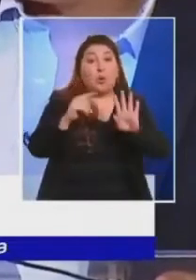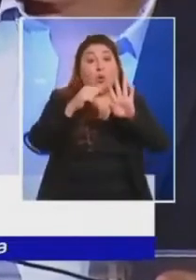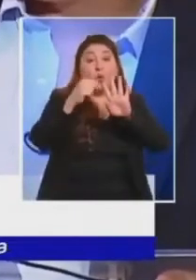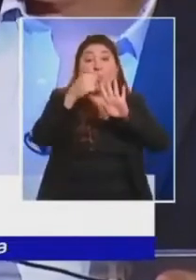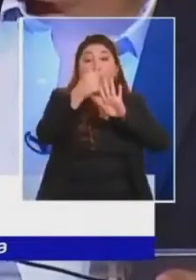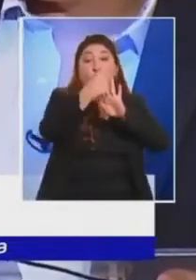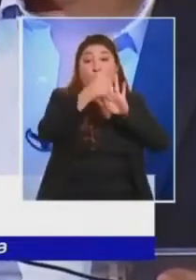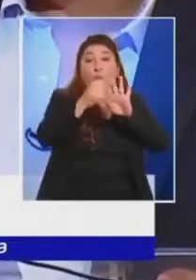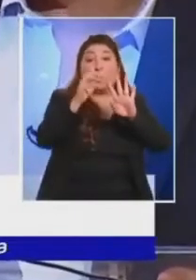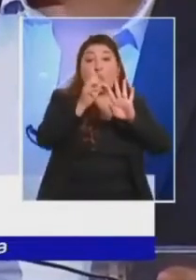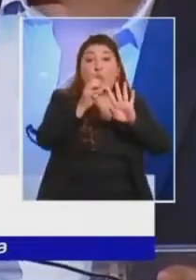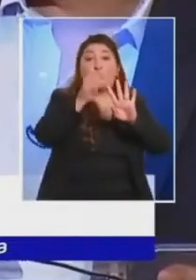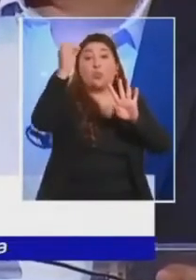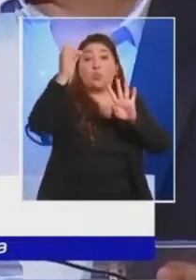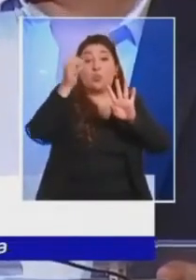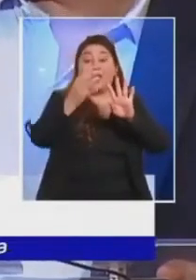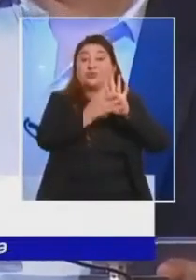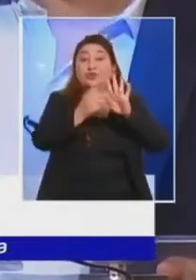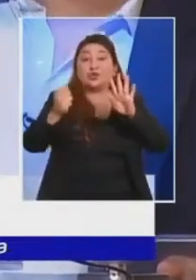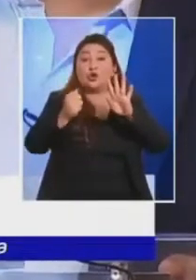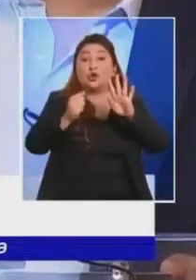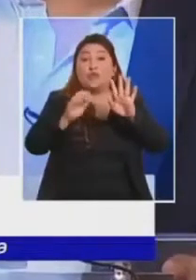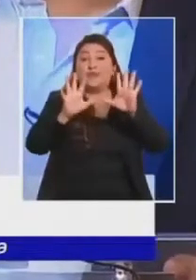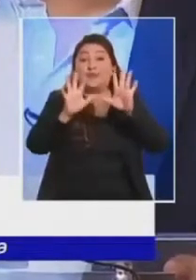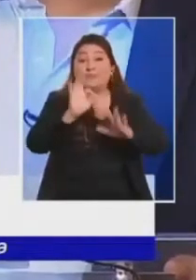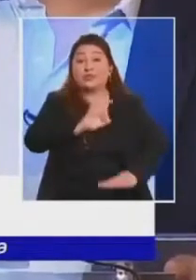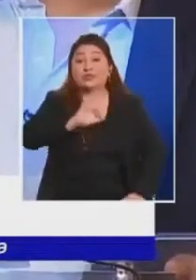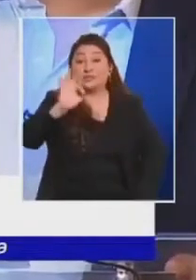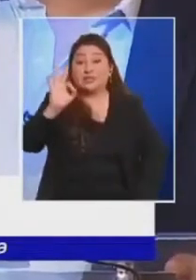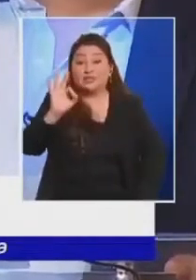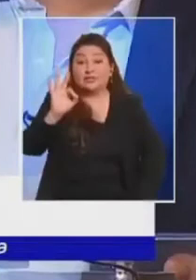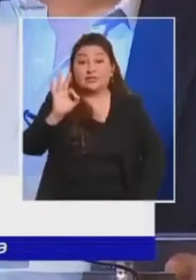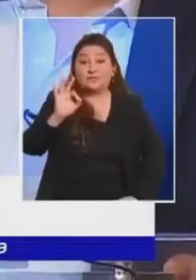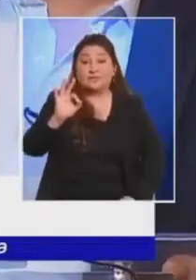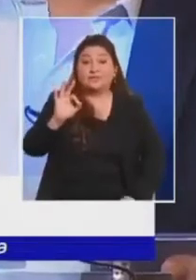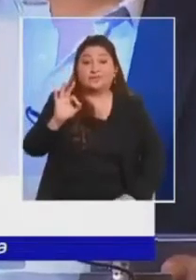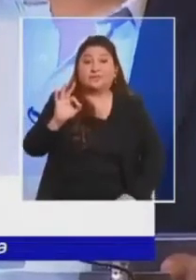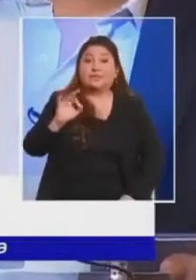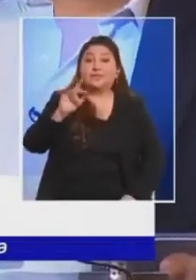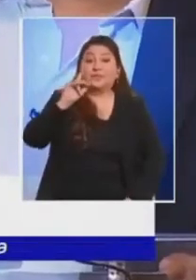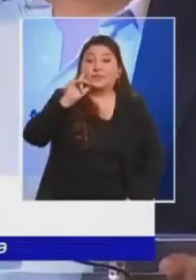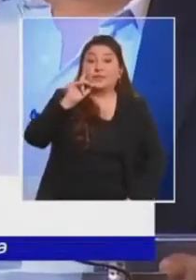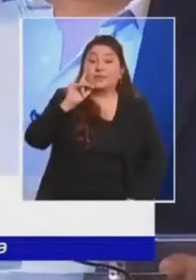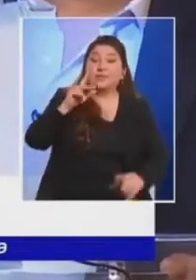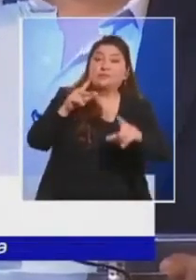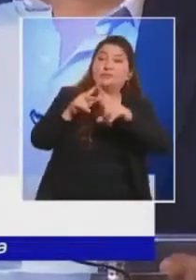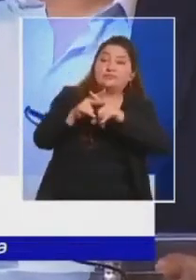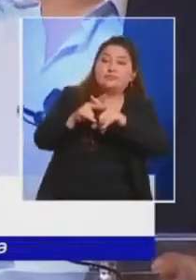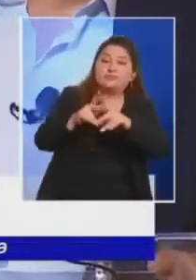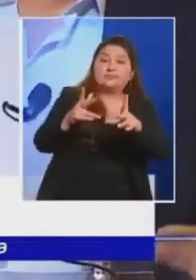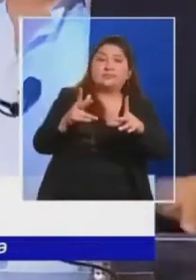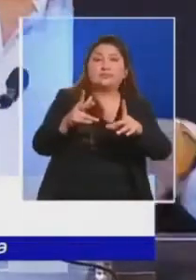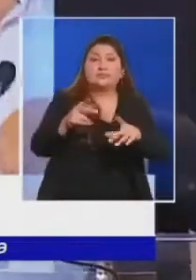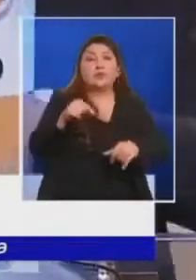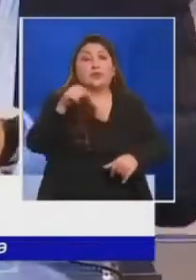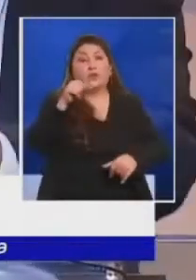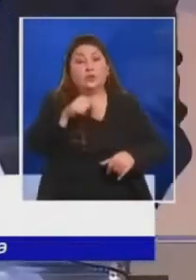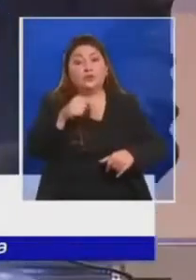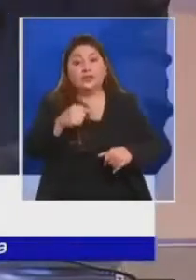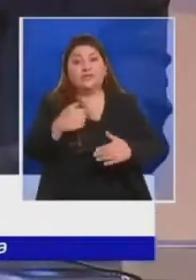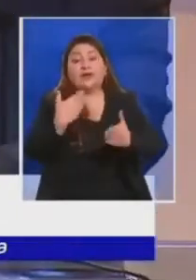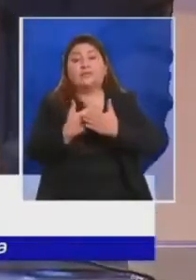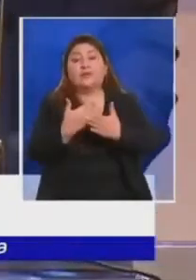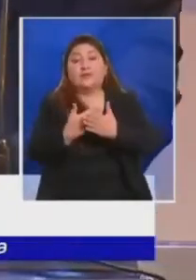ahora a favor y ahora usted mismo. Es sobre educación e infancia el minuto, candidato. Va ganando días para que no se apruebe algo que es de